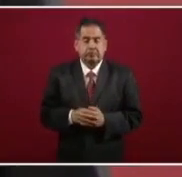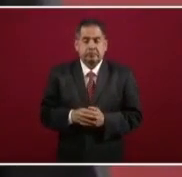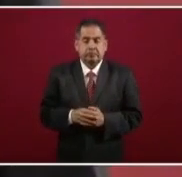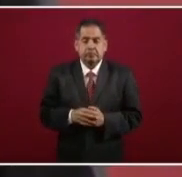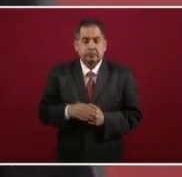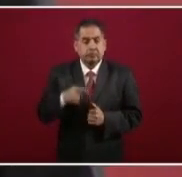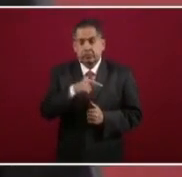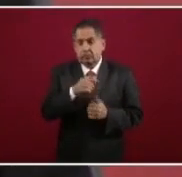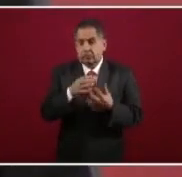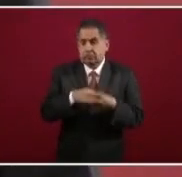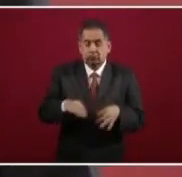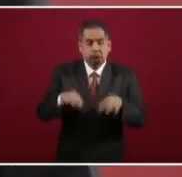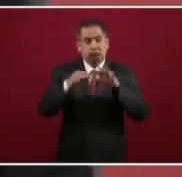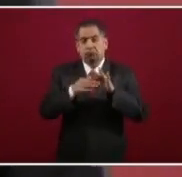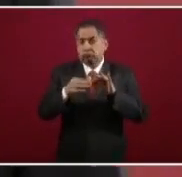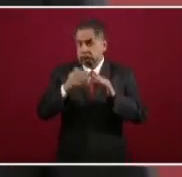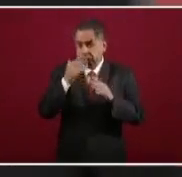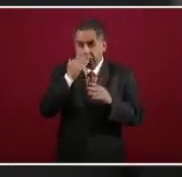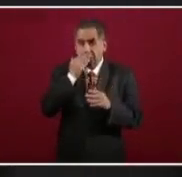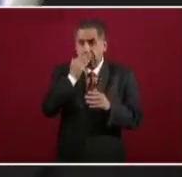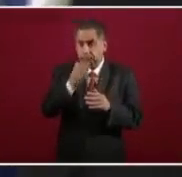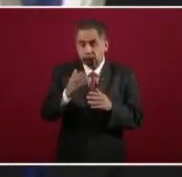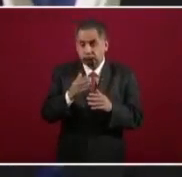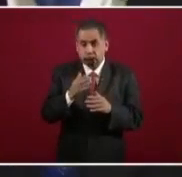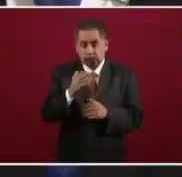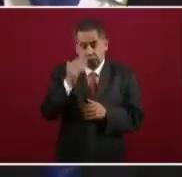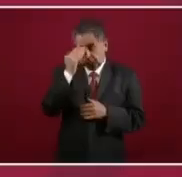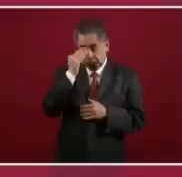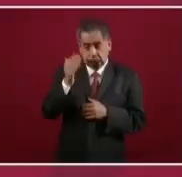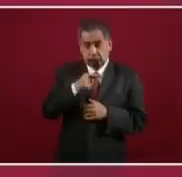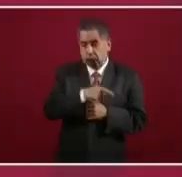era el más importante y un fenómeno